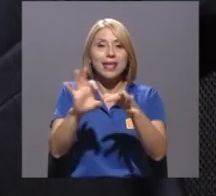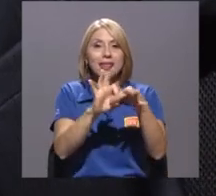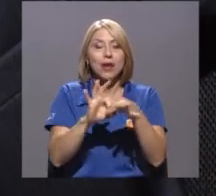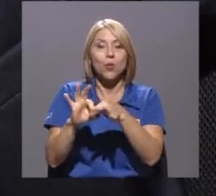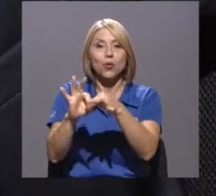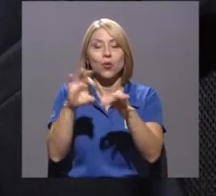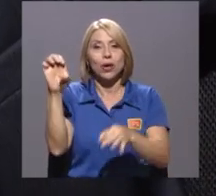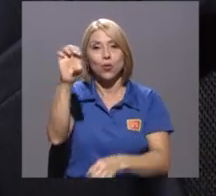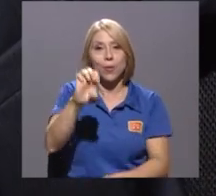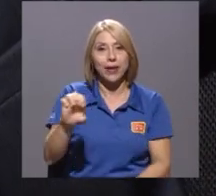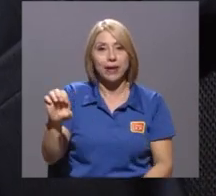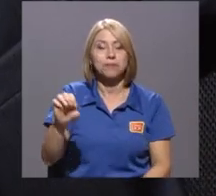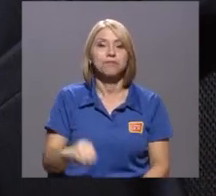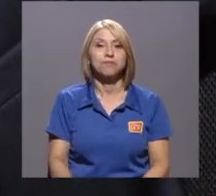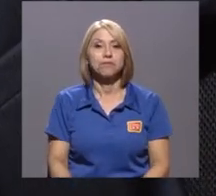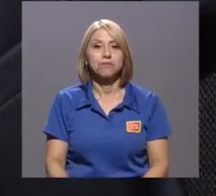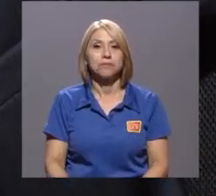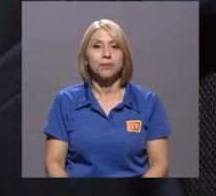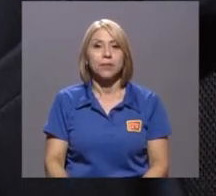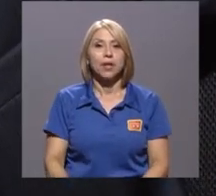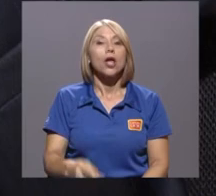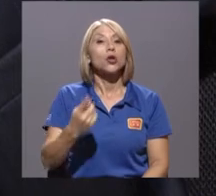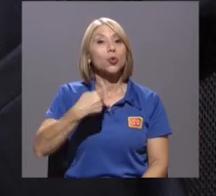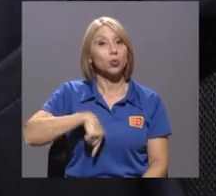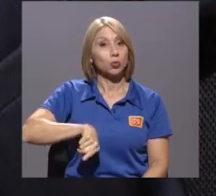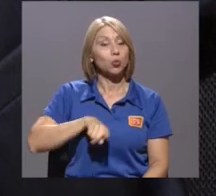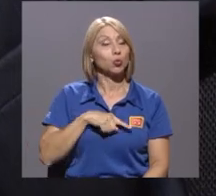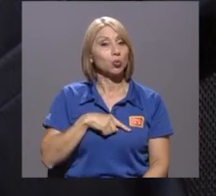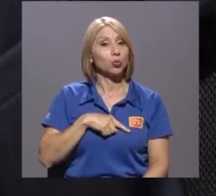tener elecciones